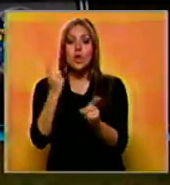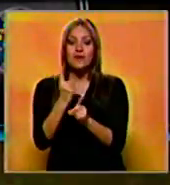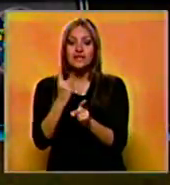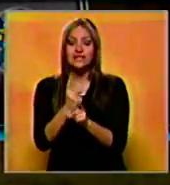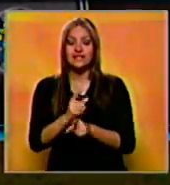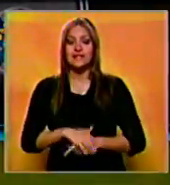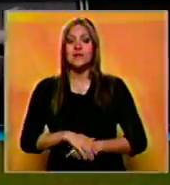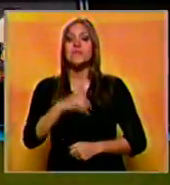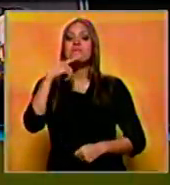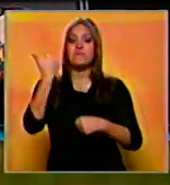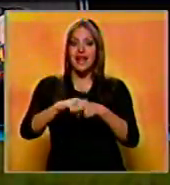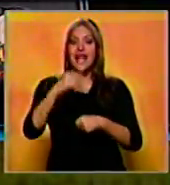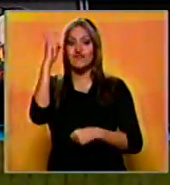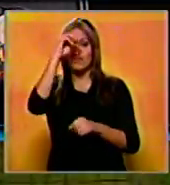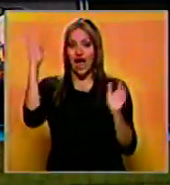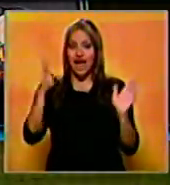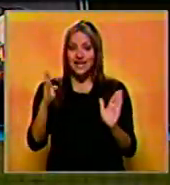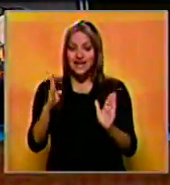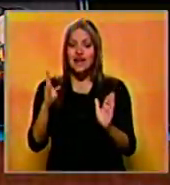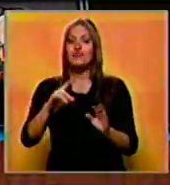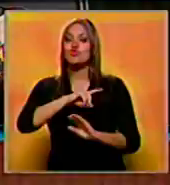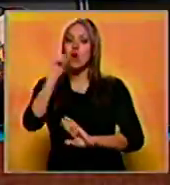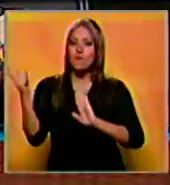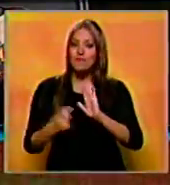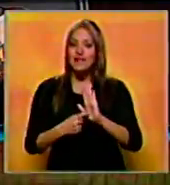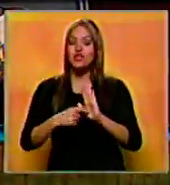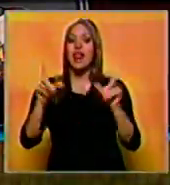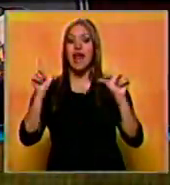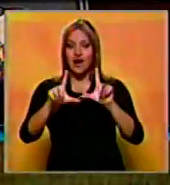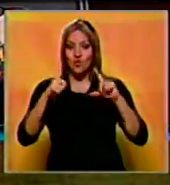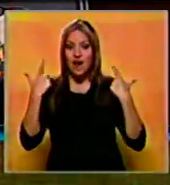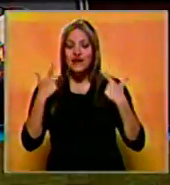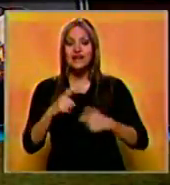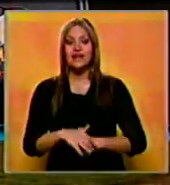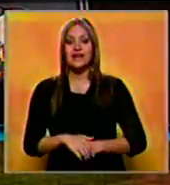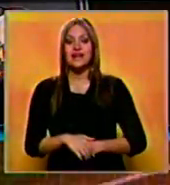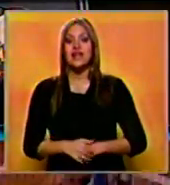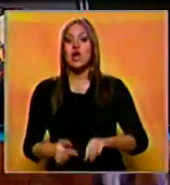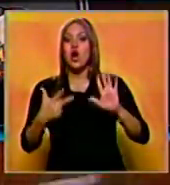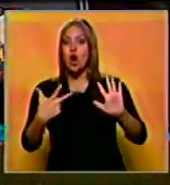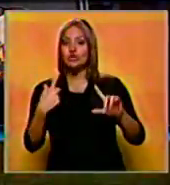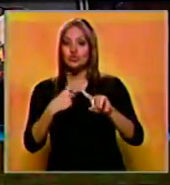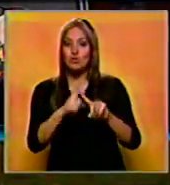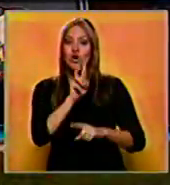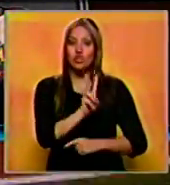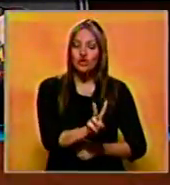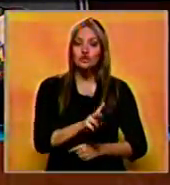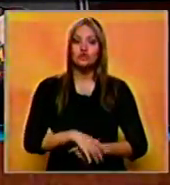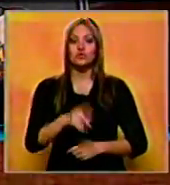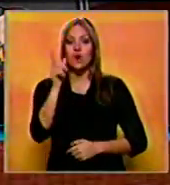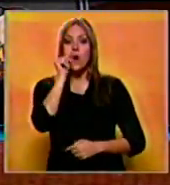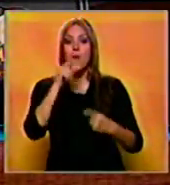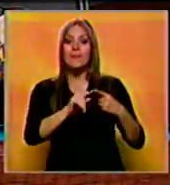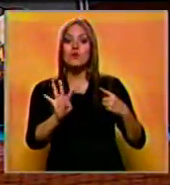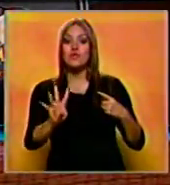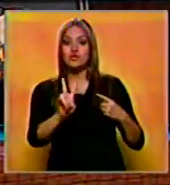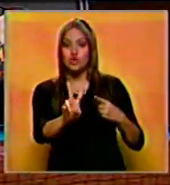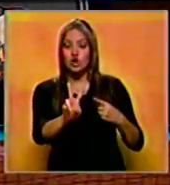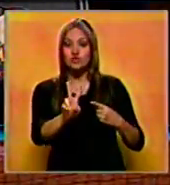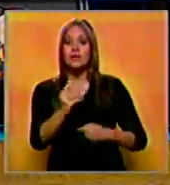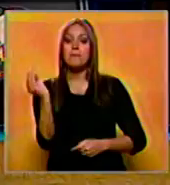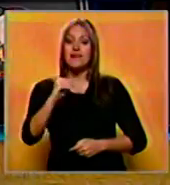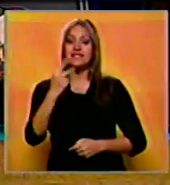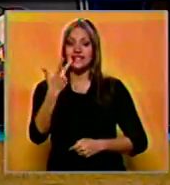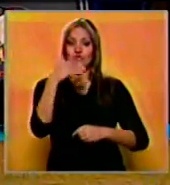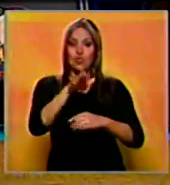la ciudad de Maracaibo, las Águilas del Zulia completaron la barrida sobre los Tiburones de La Guaira tras imponerse 8-2. Ernesto Mejía se fue de 4-2, incluyó su